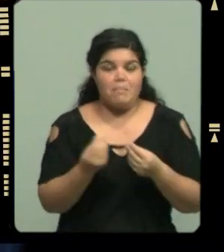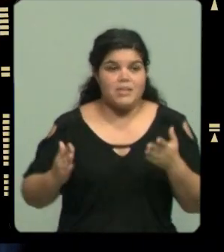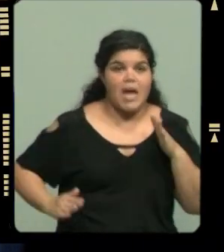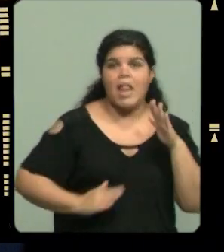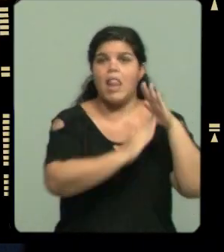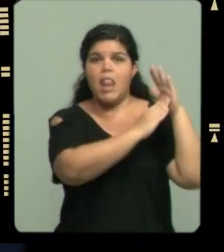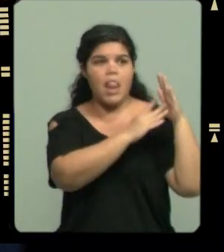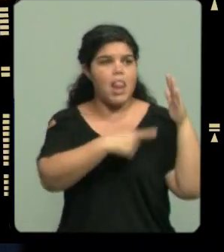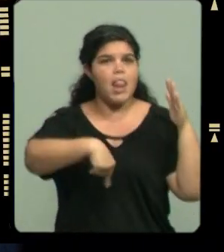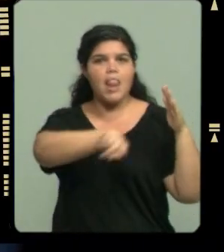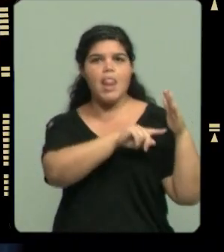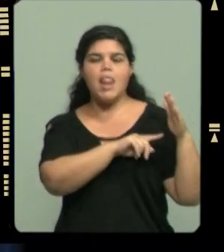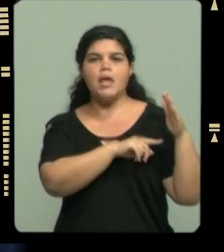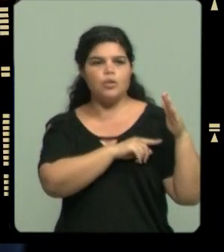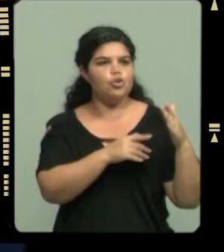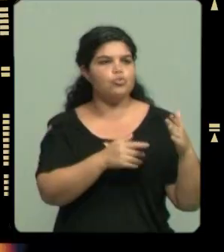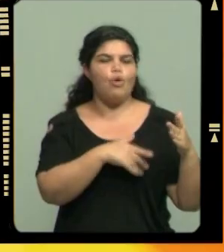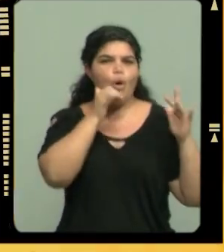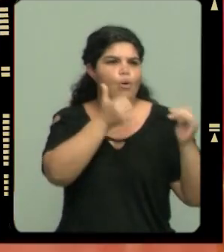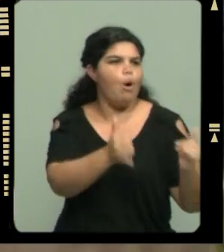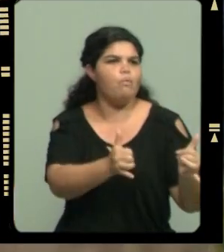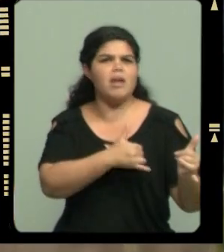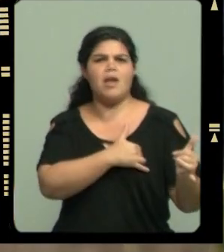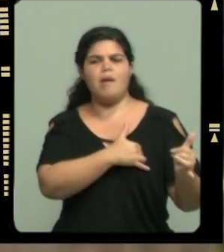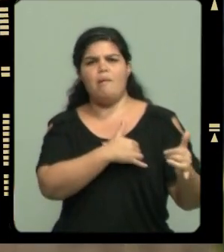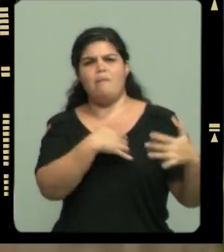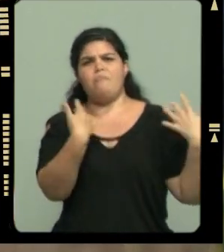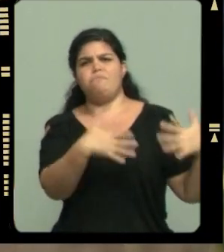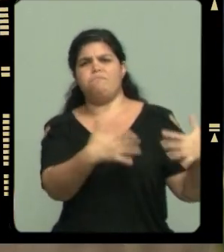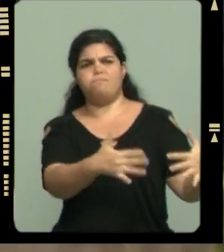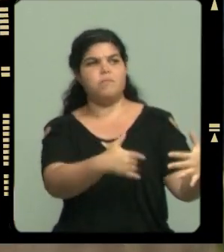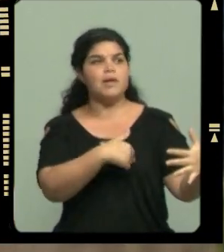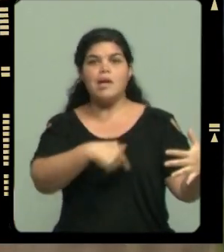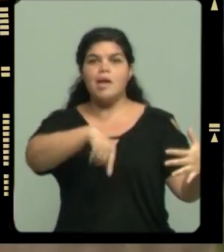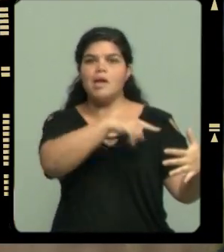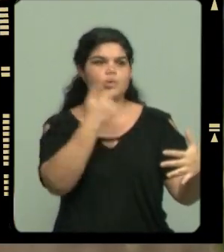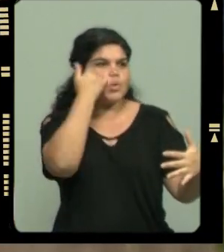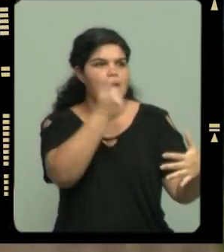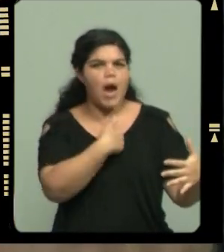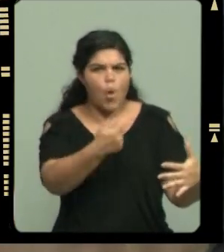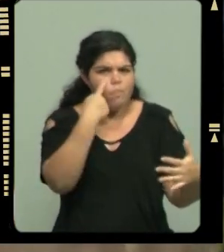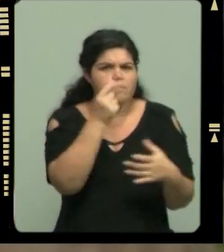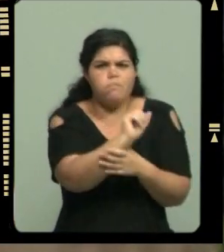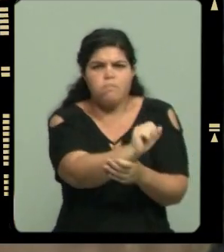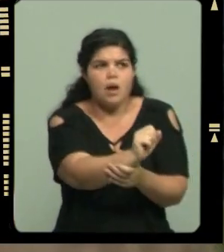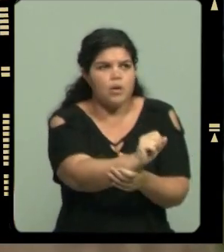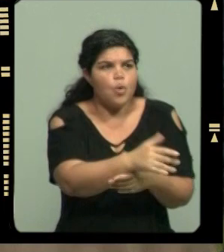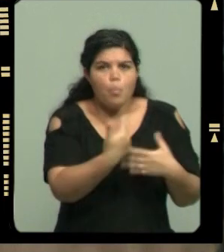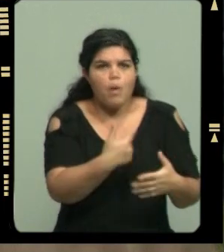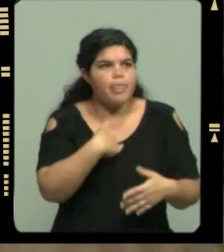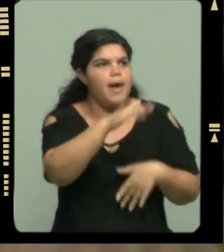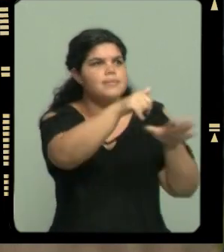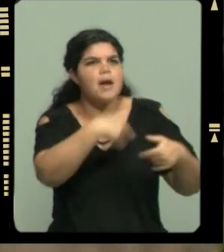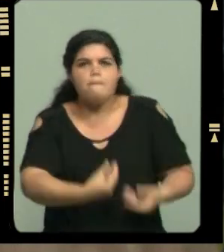habilidosas, justamente los líderes que los pierden en poco tiempo, o los jóvenes que tienen esa fama entre el empresario antiguo de que no se la juegan, que se va muy